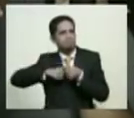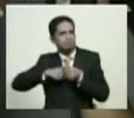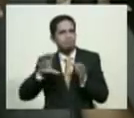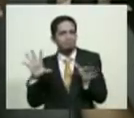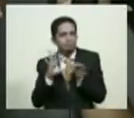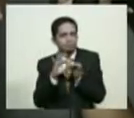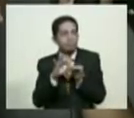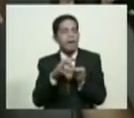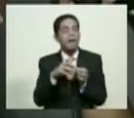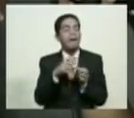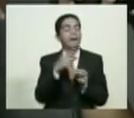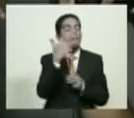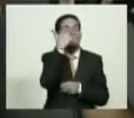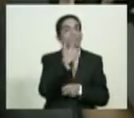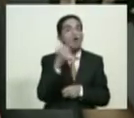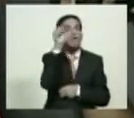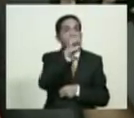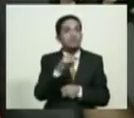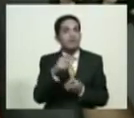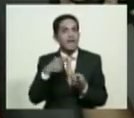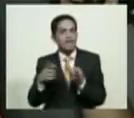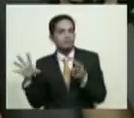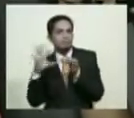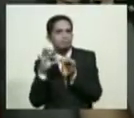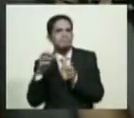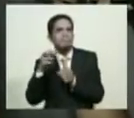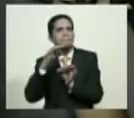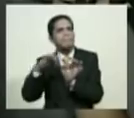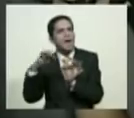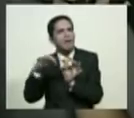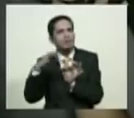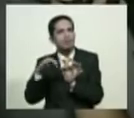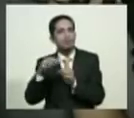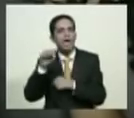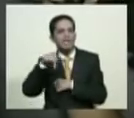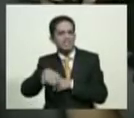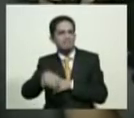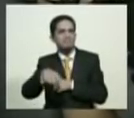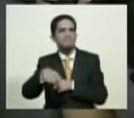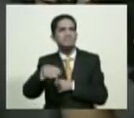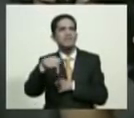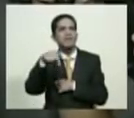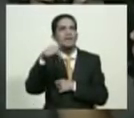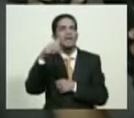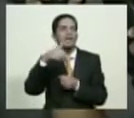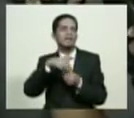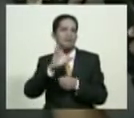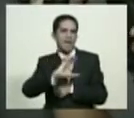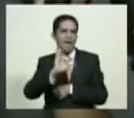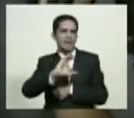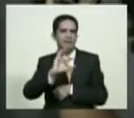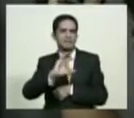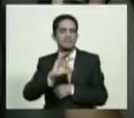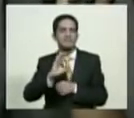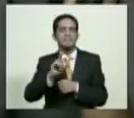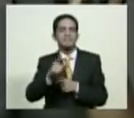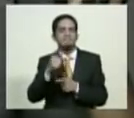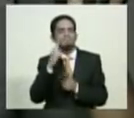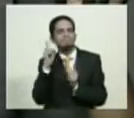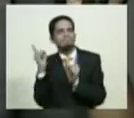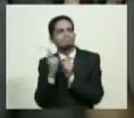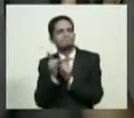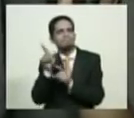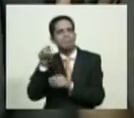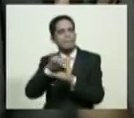al petro, a la criptomoneda. Nos encontramos a esta hora en el Observatorio Blockchain en la ciudad de Caracas y vamos a conversar de inmediato con